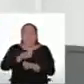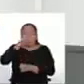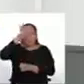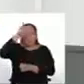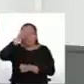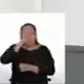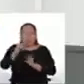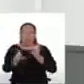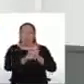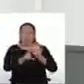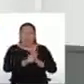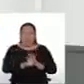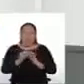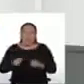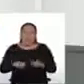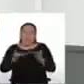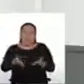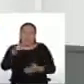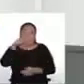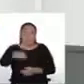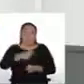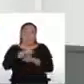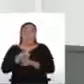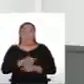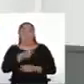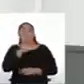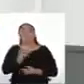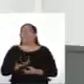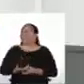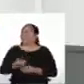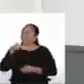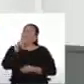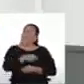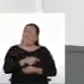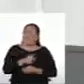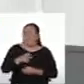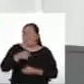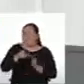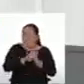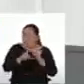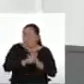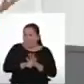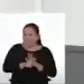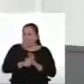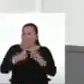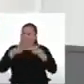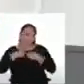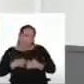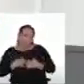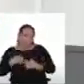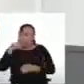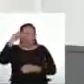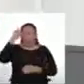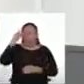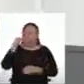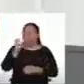Y seguro debes estar pensando, uy, pero eso de hacer leyes es para abogados, para políticos, adultos en general,